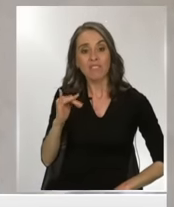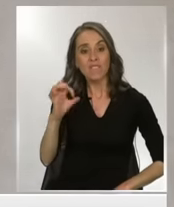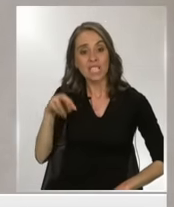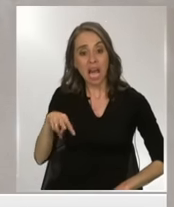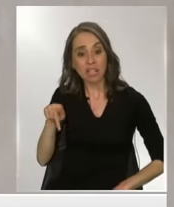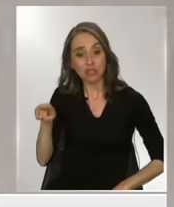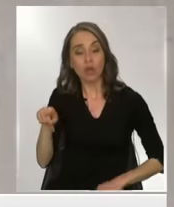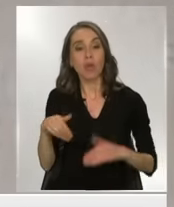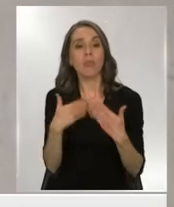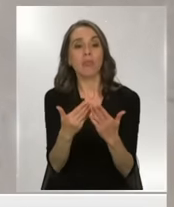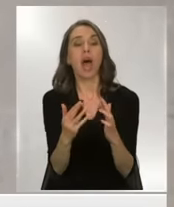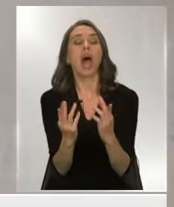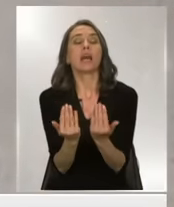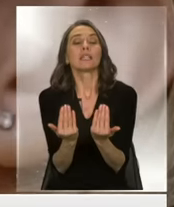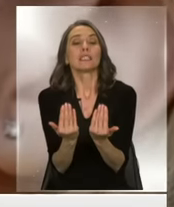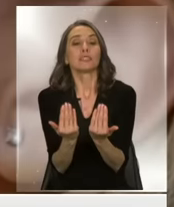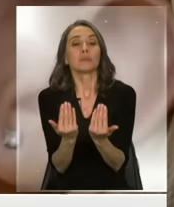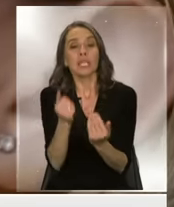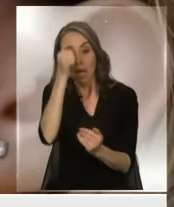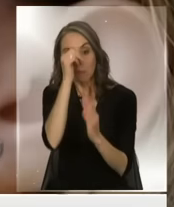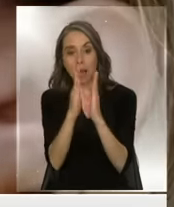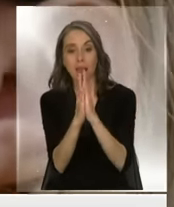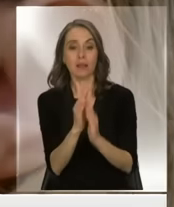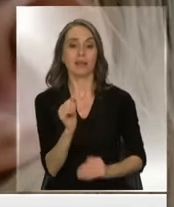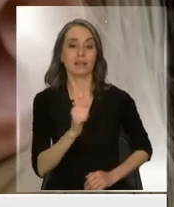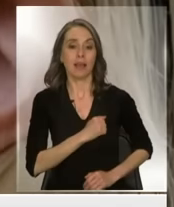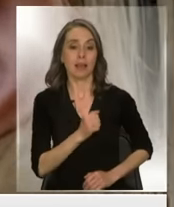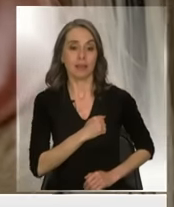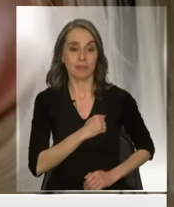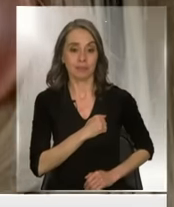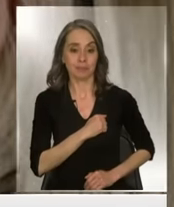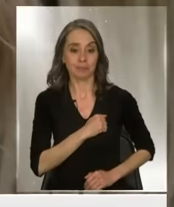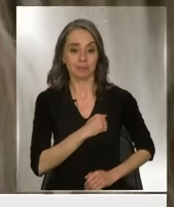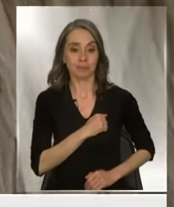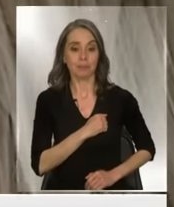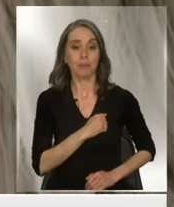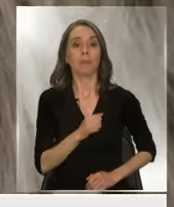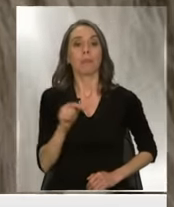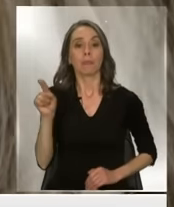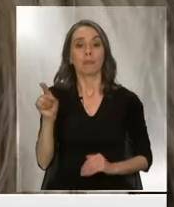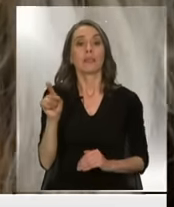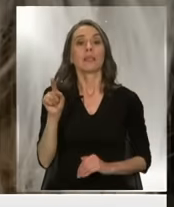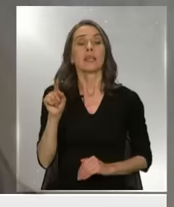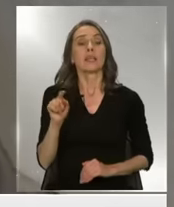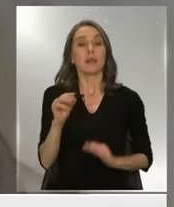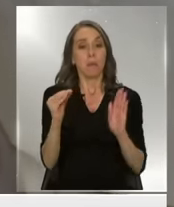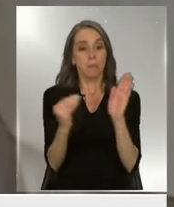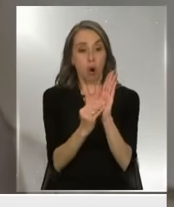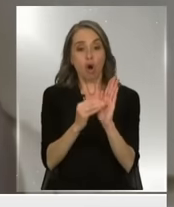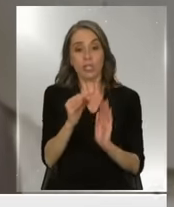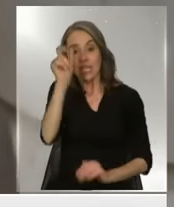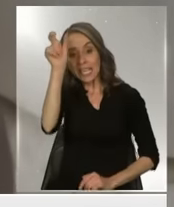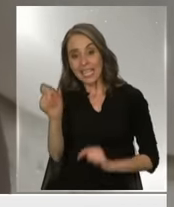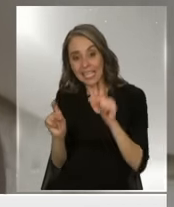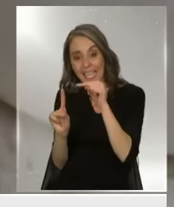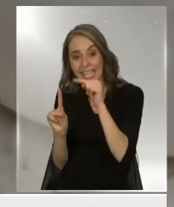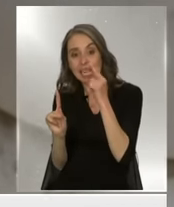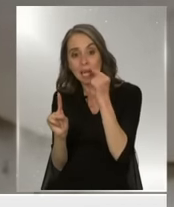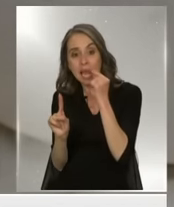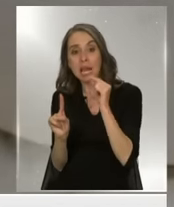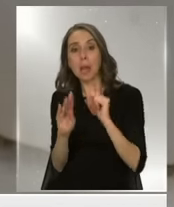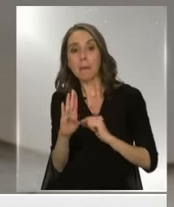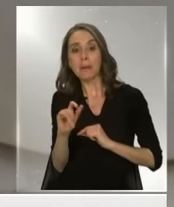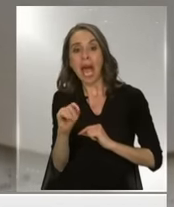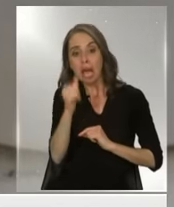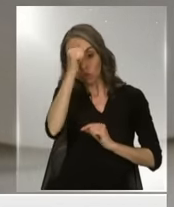representa una luz de esperanza para la Iglesia Católica. Al ser declarado beato, es que la Iglesia